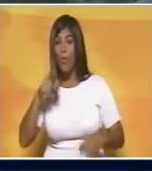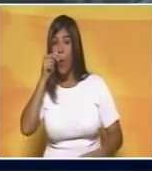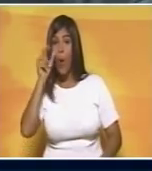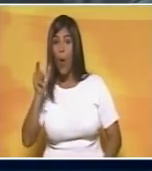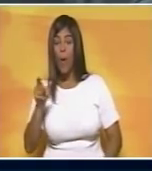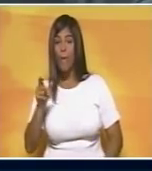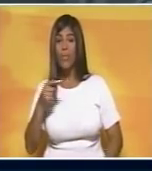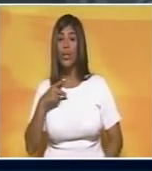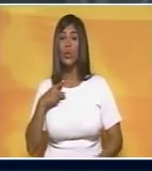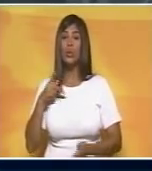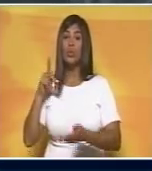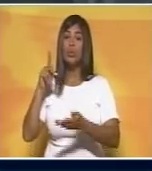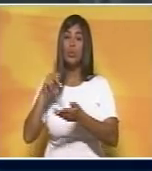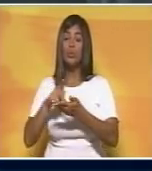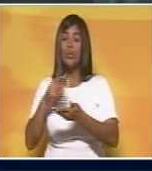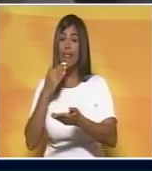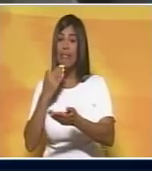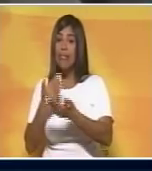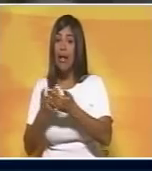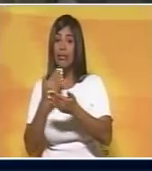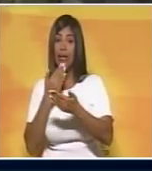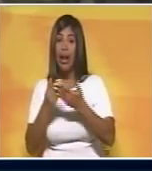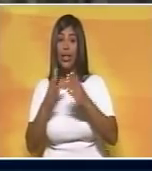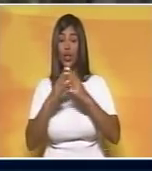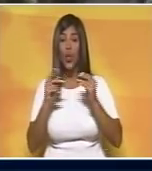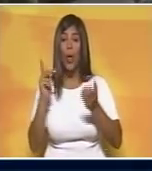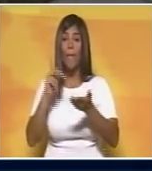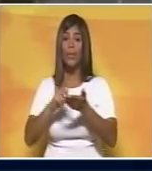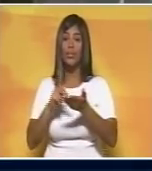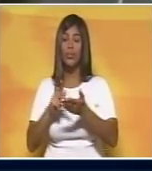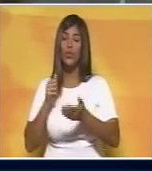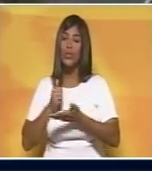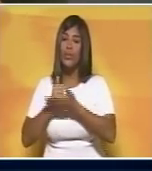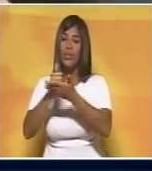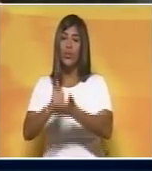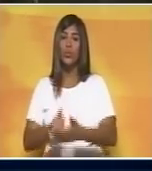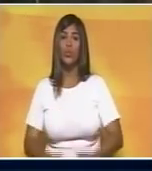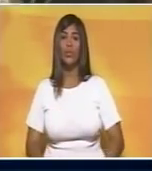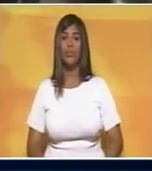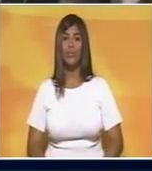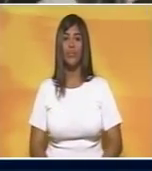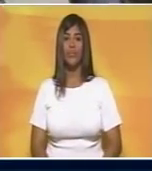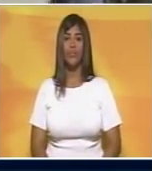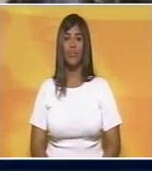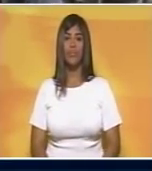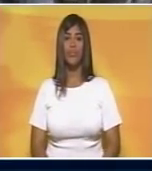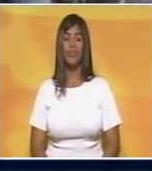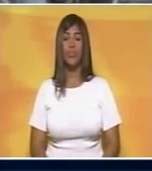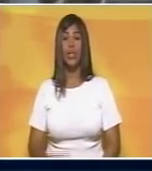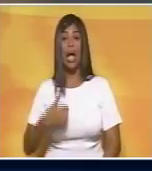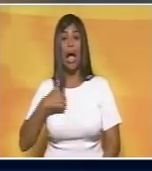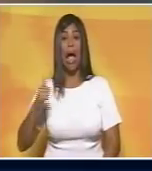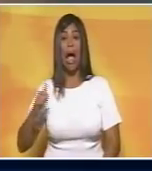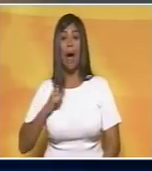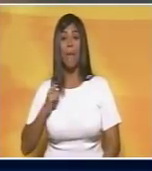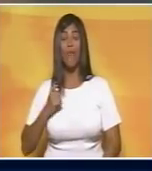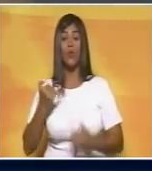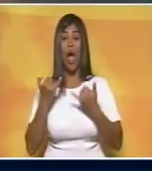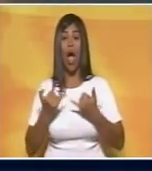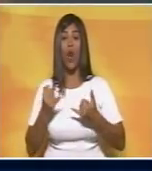Salomón, llegó hasta la mina para agradecer a todos los que participaron en el rescate. Aprovecho ahora que están todos